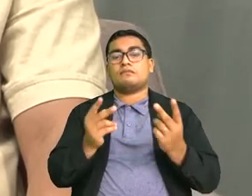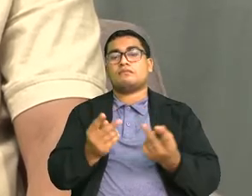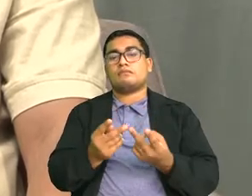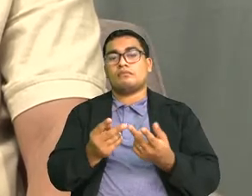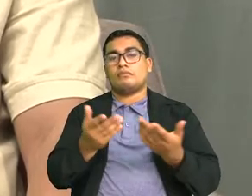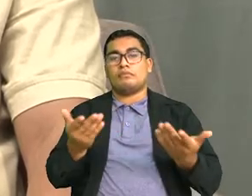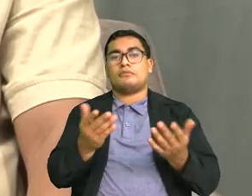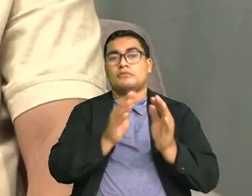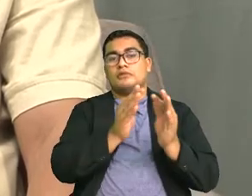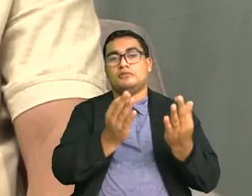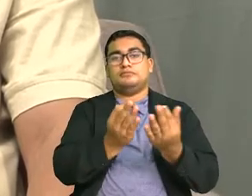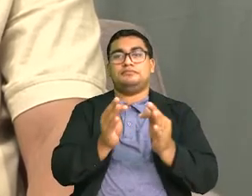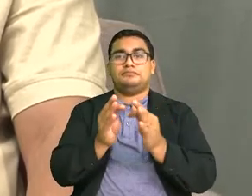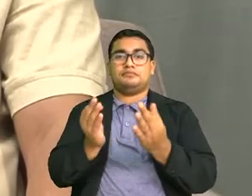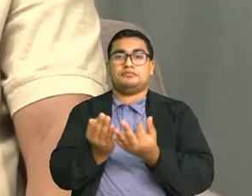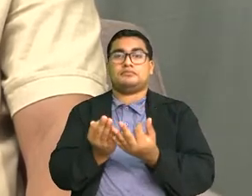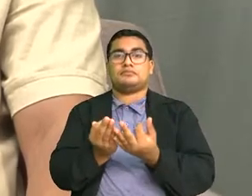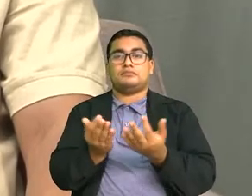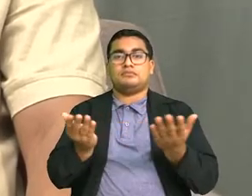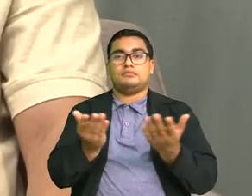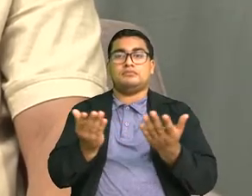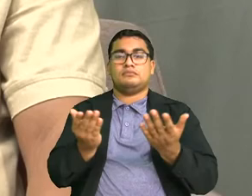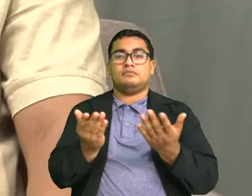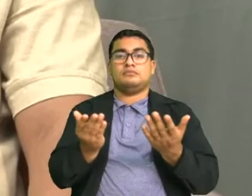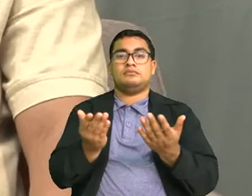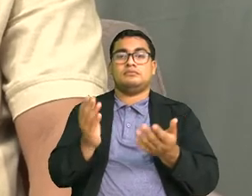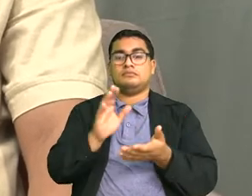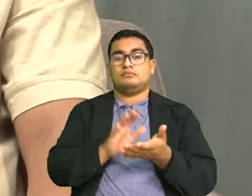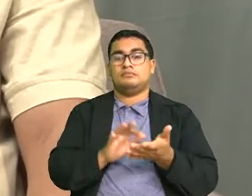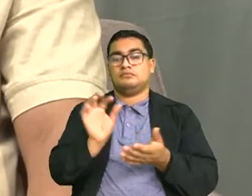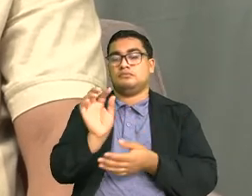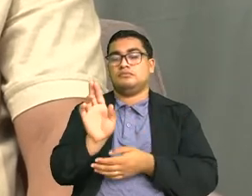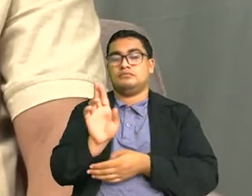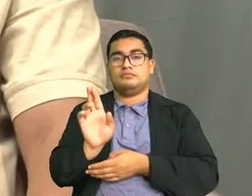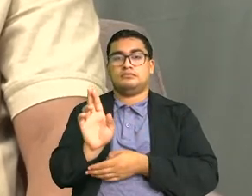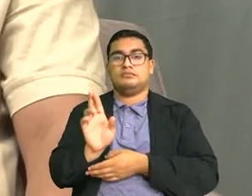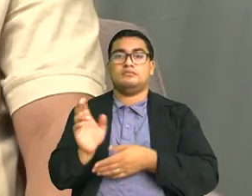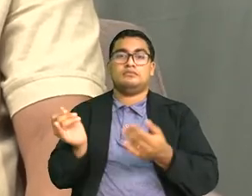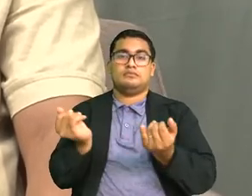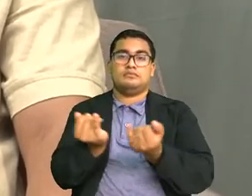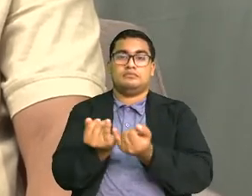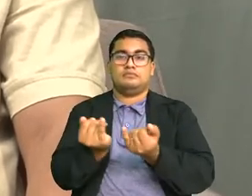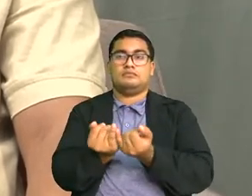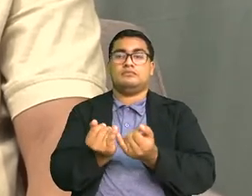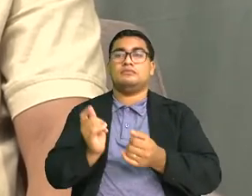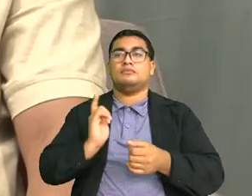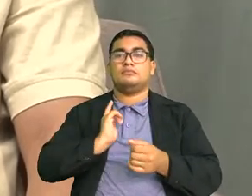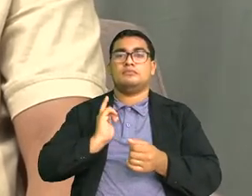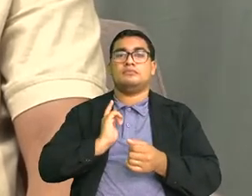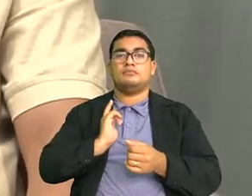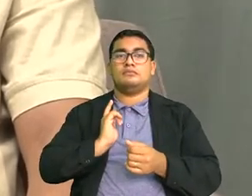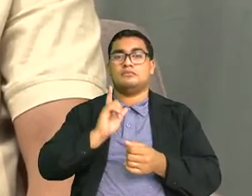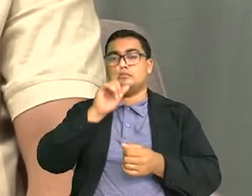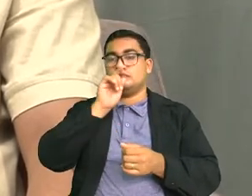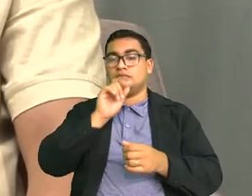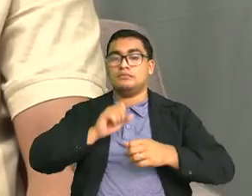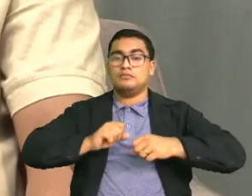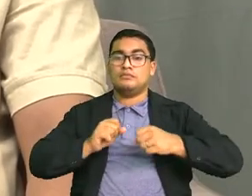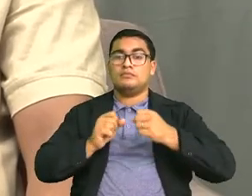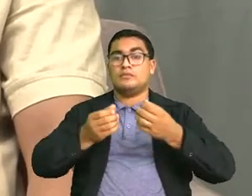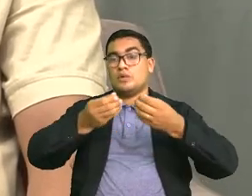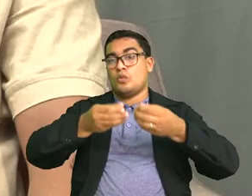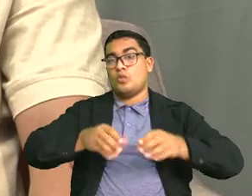que históricamente solamente producían granos básicos y tal vez tenía un poco de aves ponedoras para subsistencia